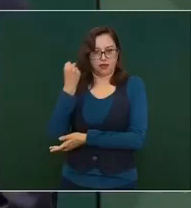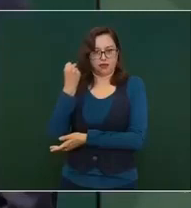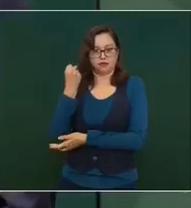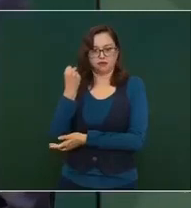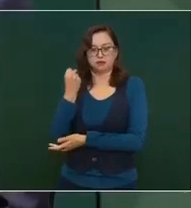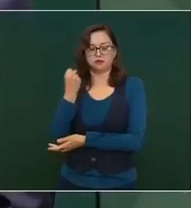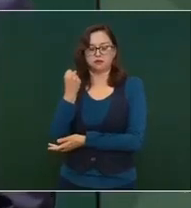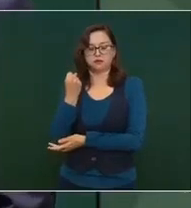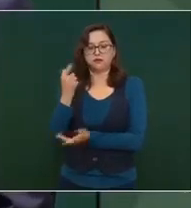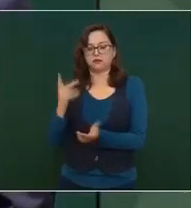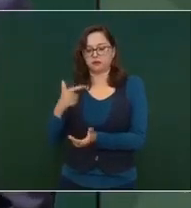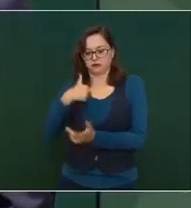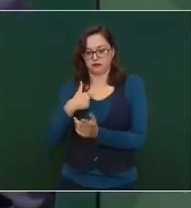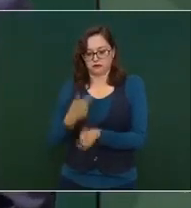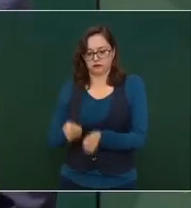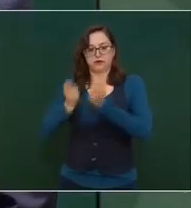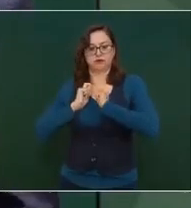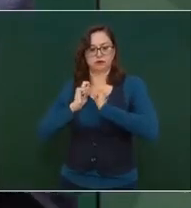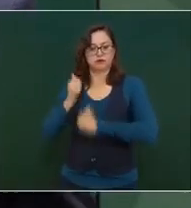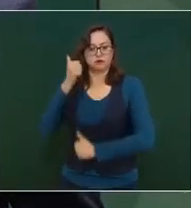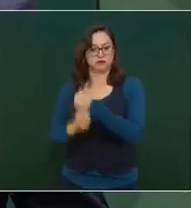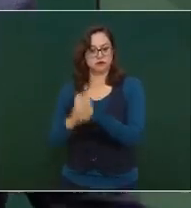pero gané la encuesta.